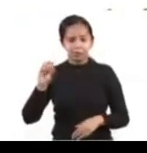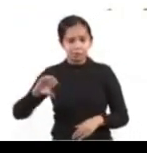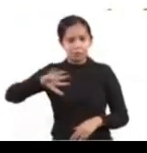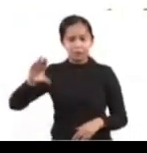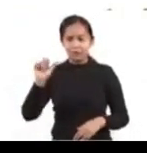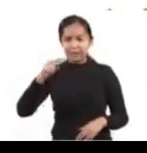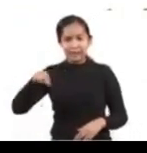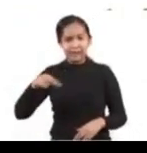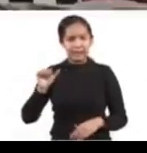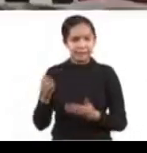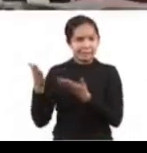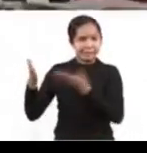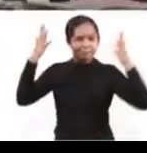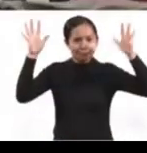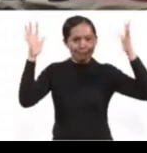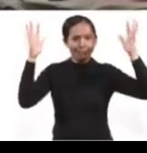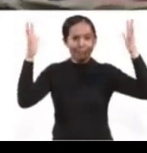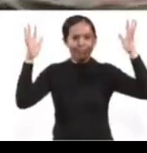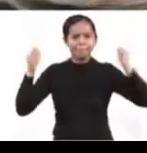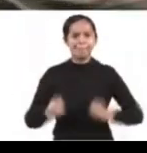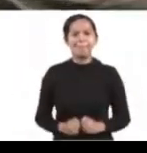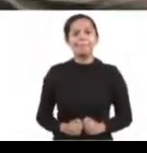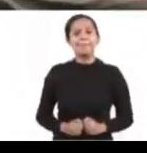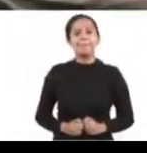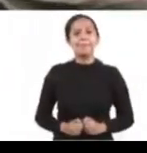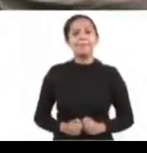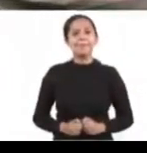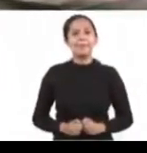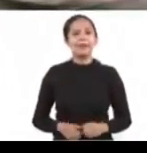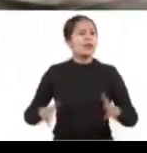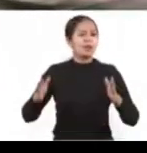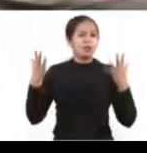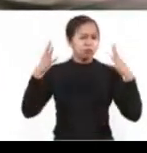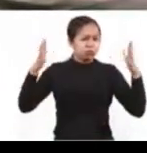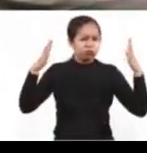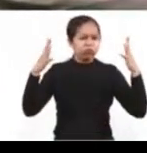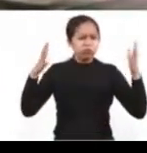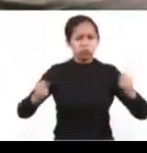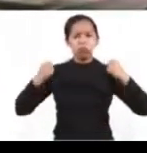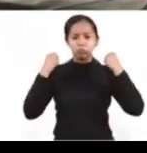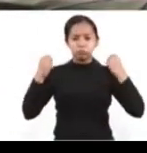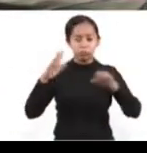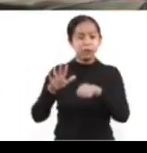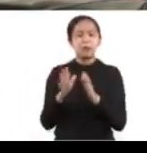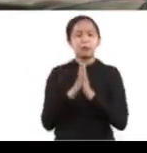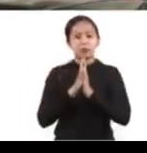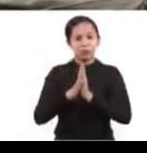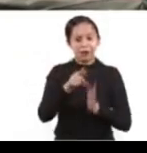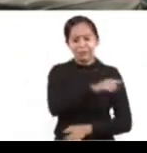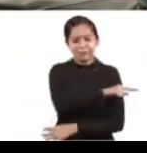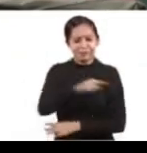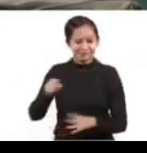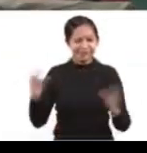Cañas Zárate. Pero el aplauso aún lo queremos más fuerte de todos ustedes